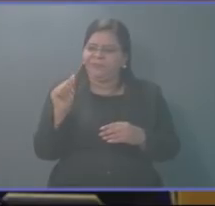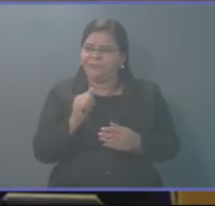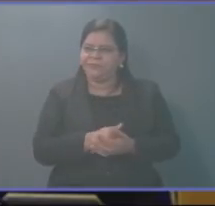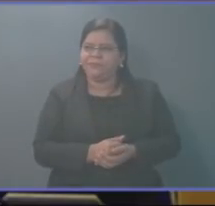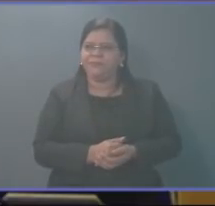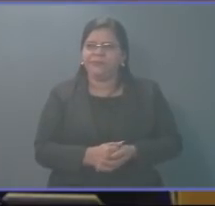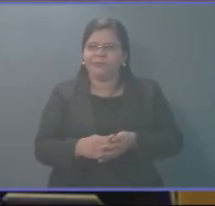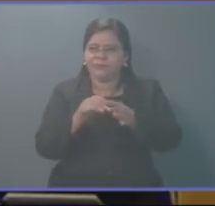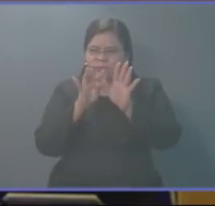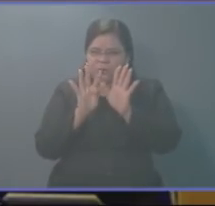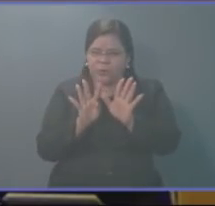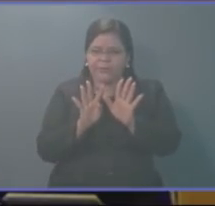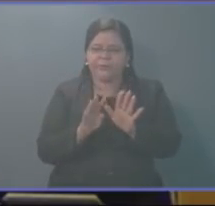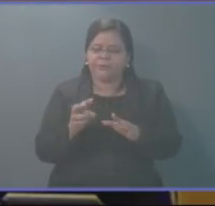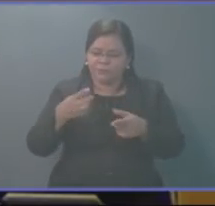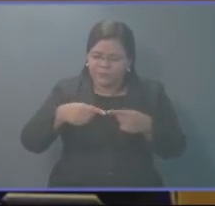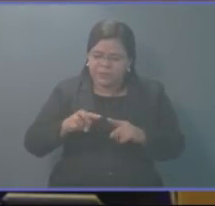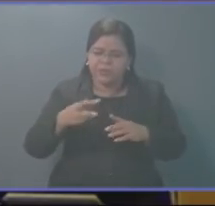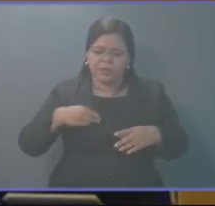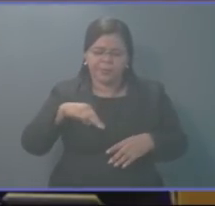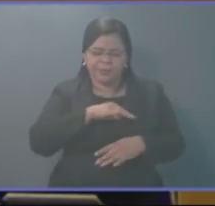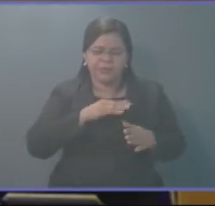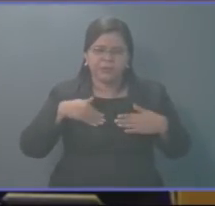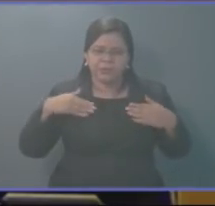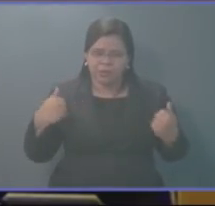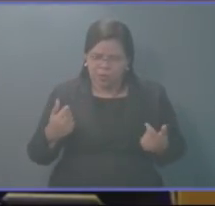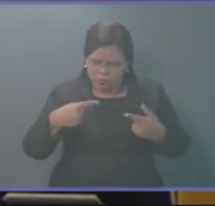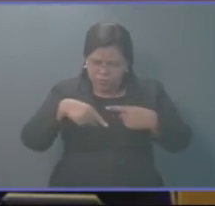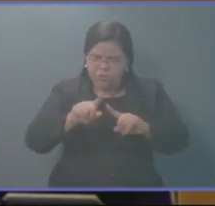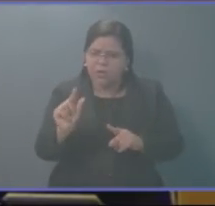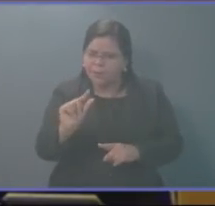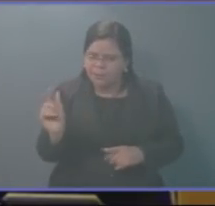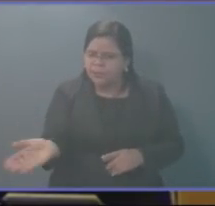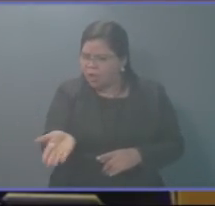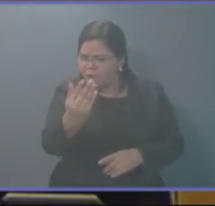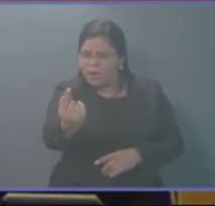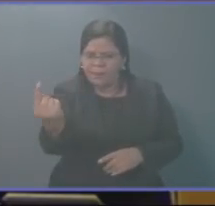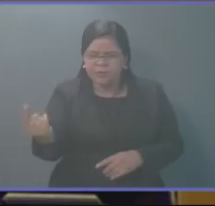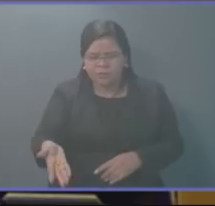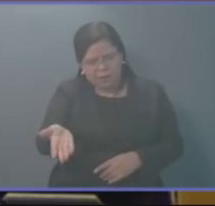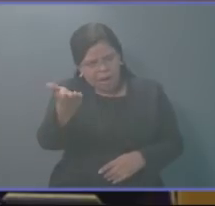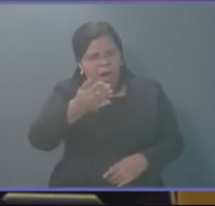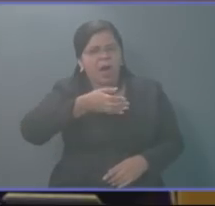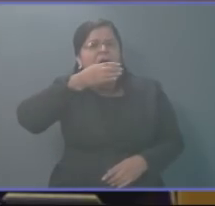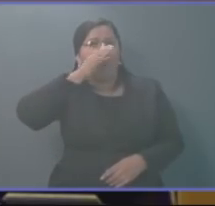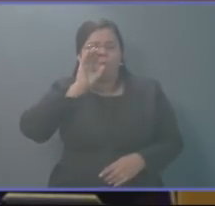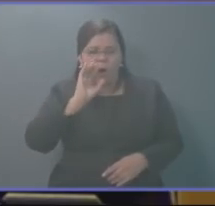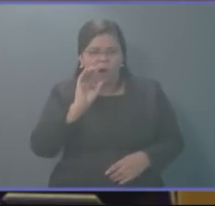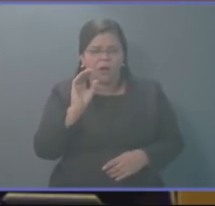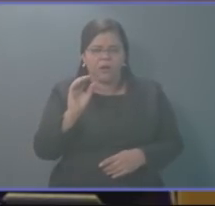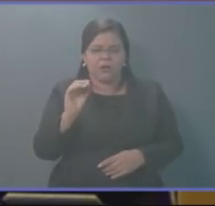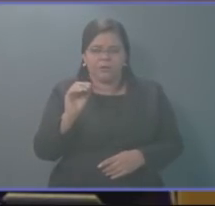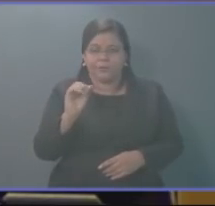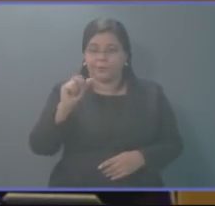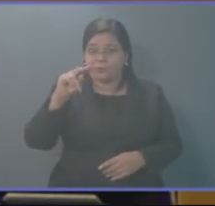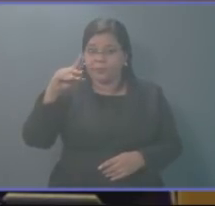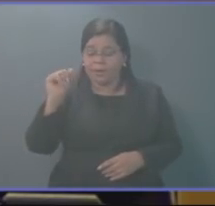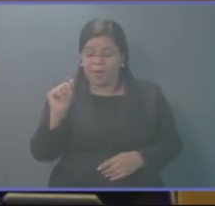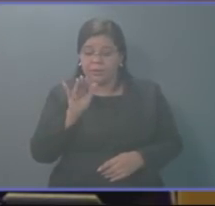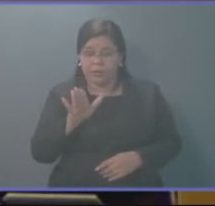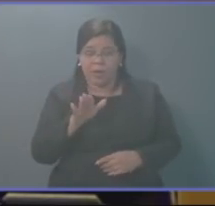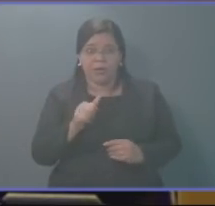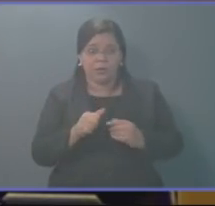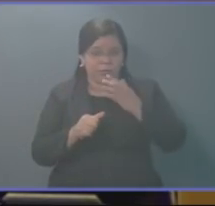9. ¿Continúa la ministra de Salud dando el aval al consumo humano del agua que distribuye el ANDA en sus